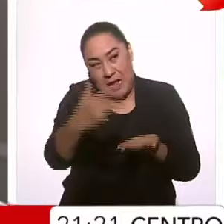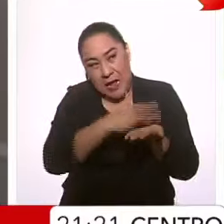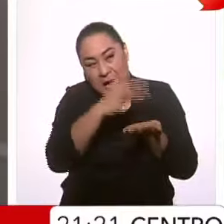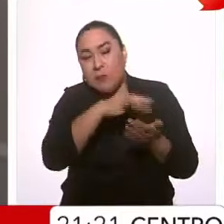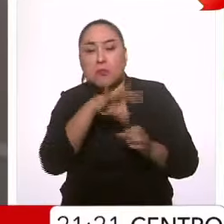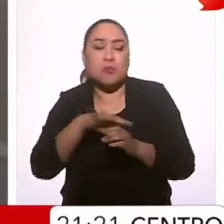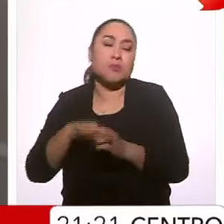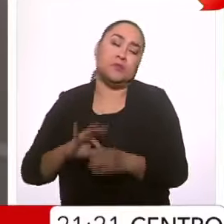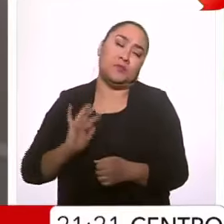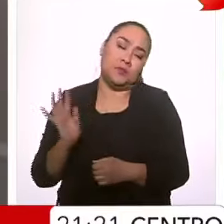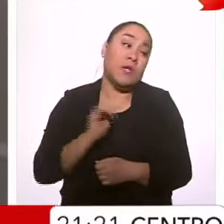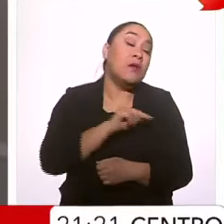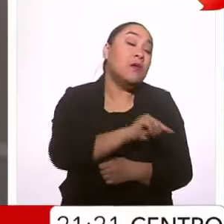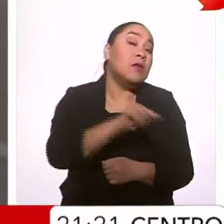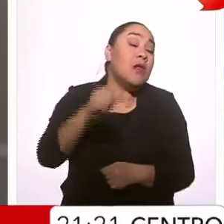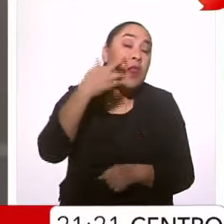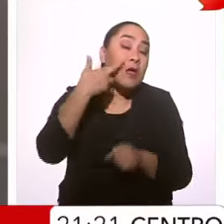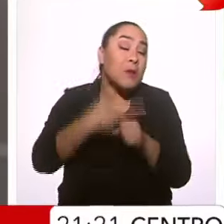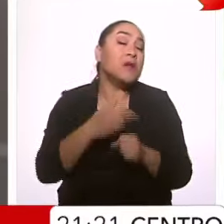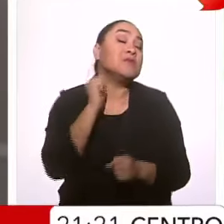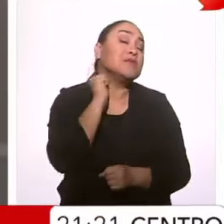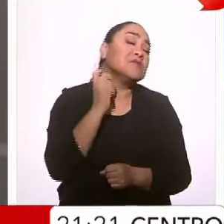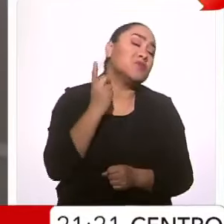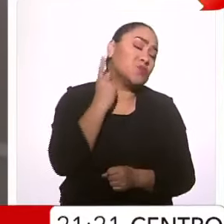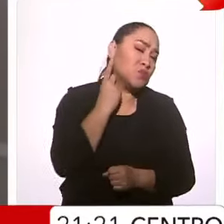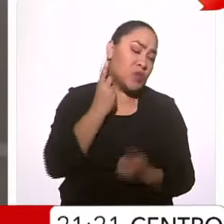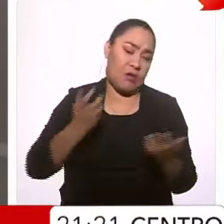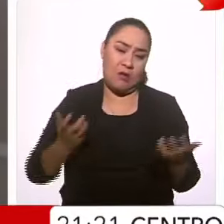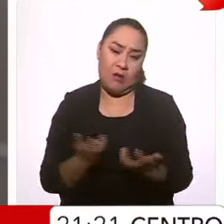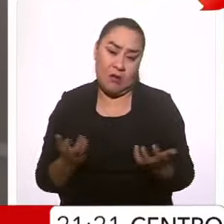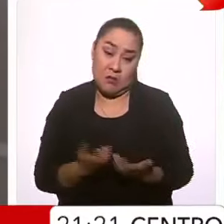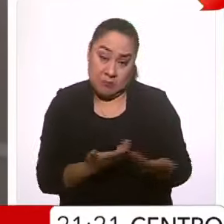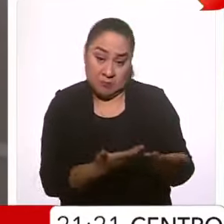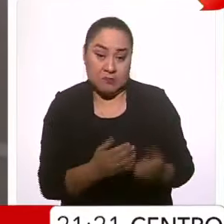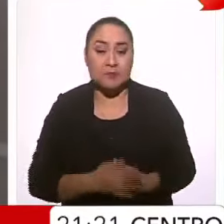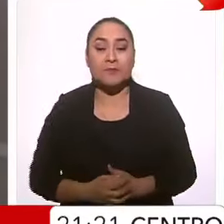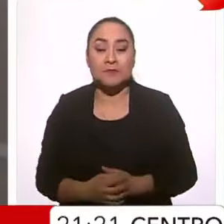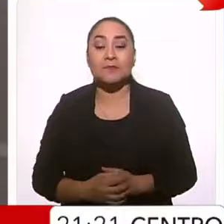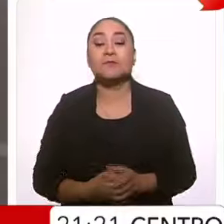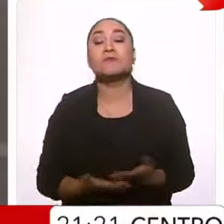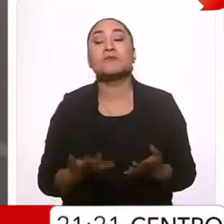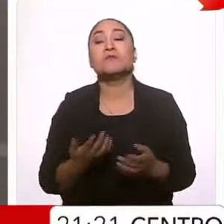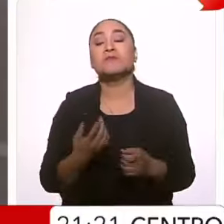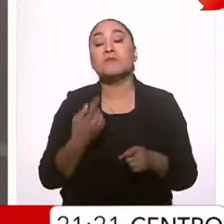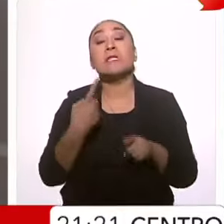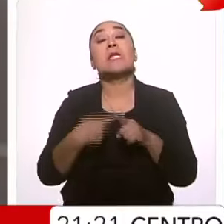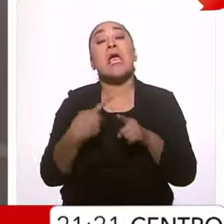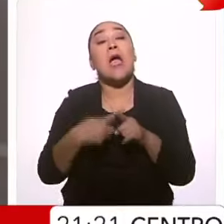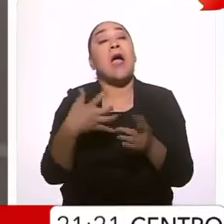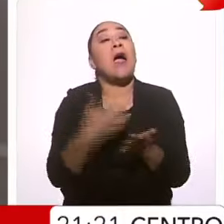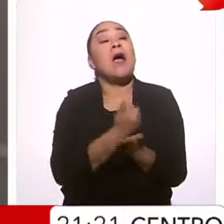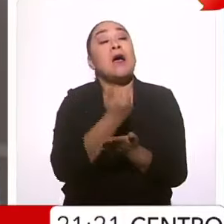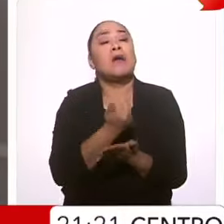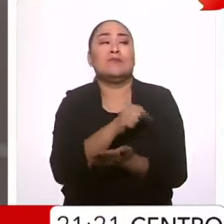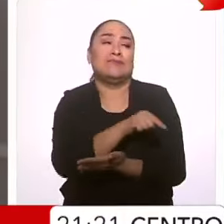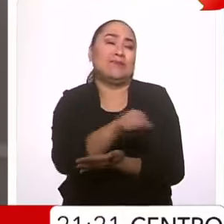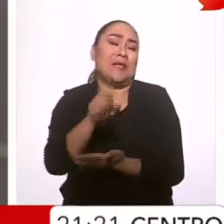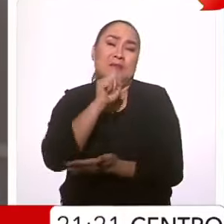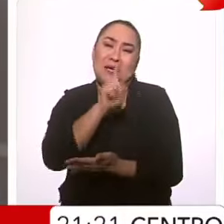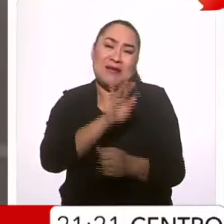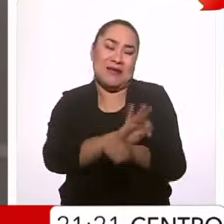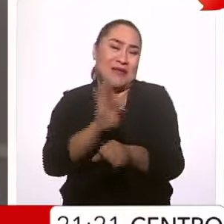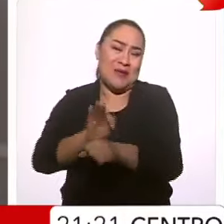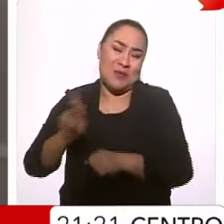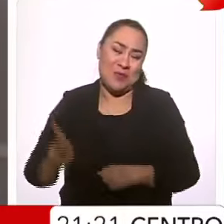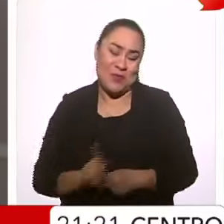legisladores, aprueban. Dejarían sin elementos entonces, ¿no? Pero ¿quién ganaría? La sociedad, indudablemente. Se